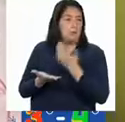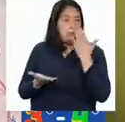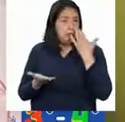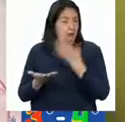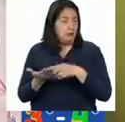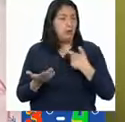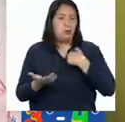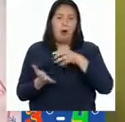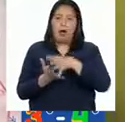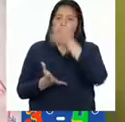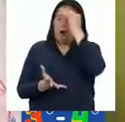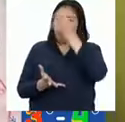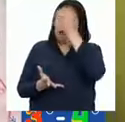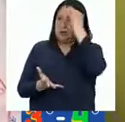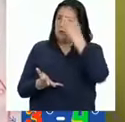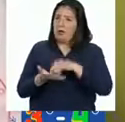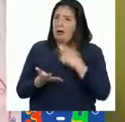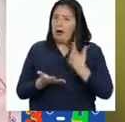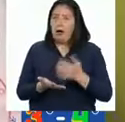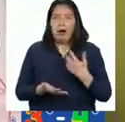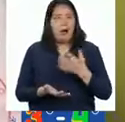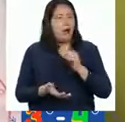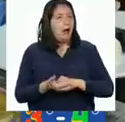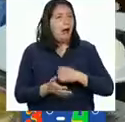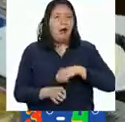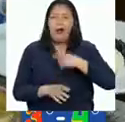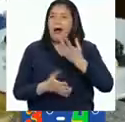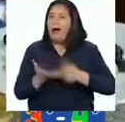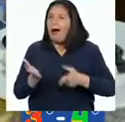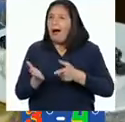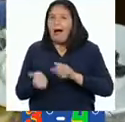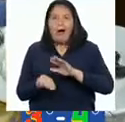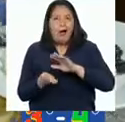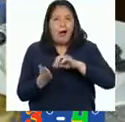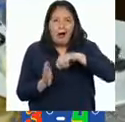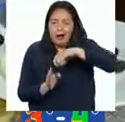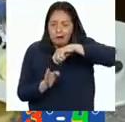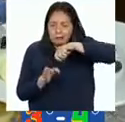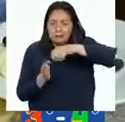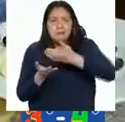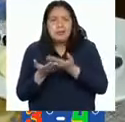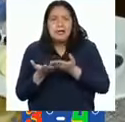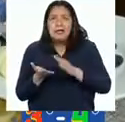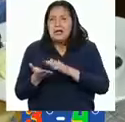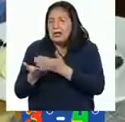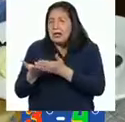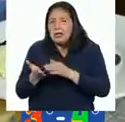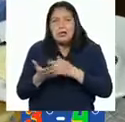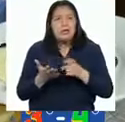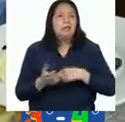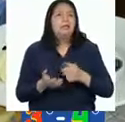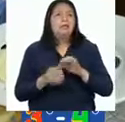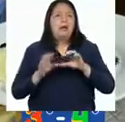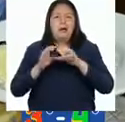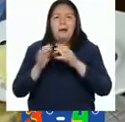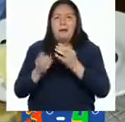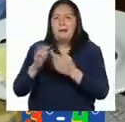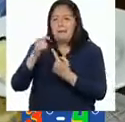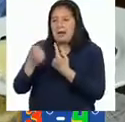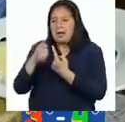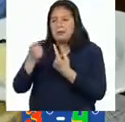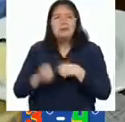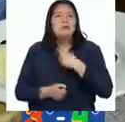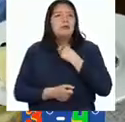he estado aprendiendo a preparar los ricos crepes de plátano que tanto me gustan.